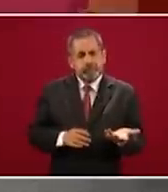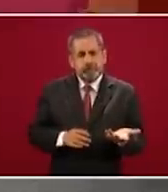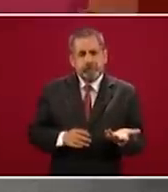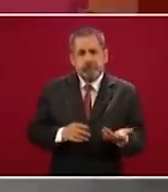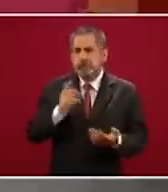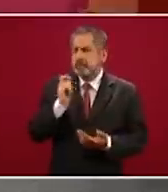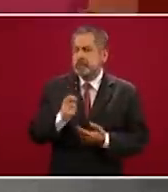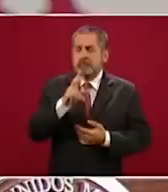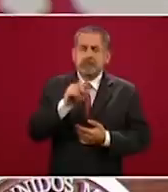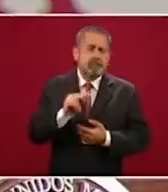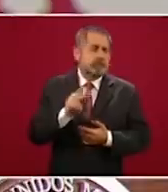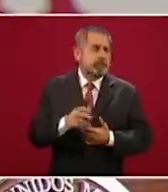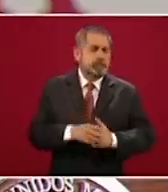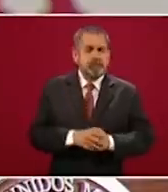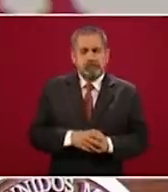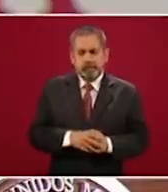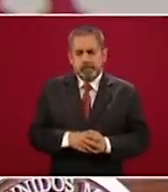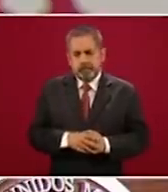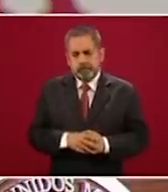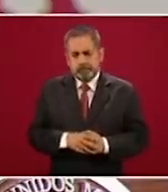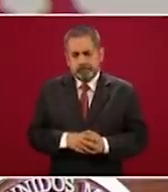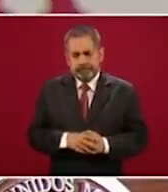no todo sea